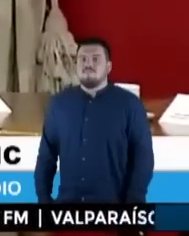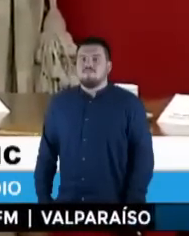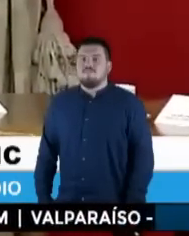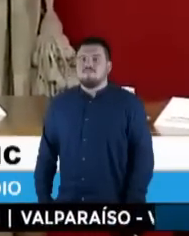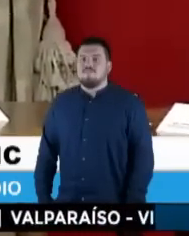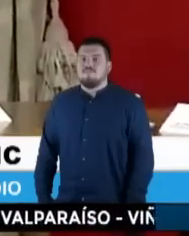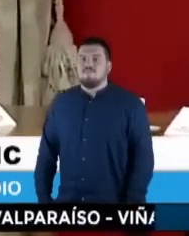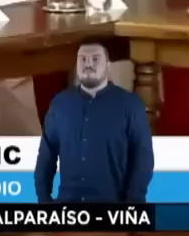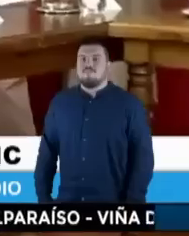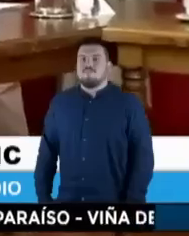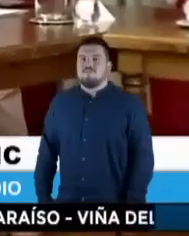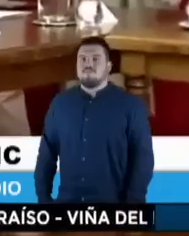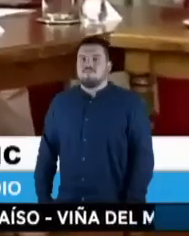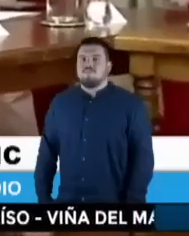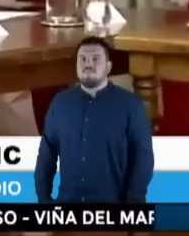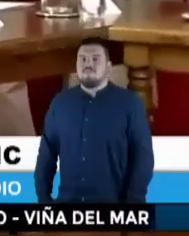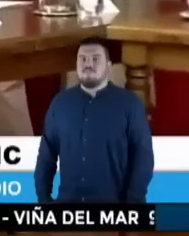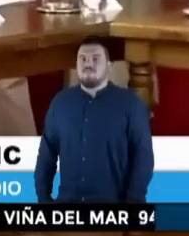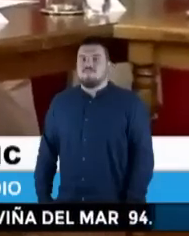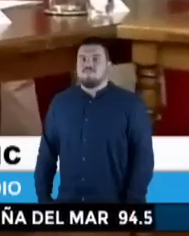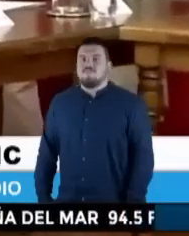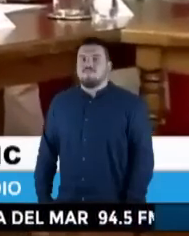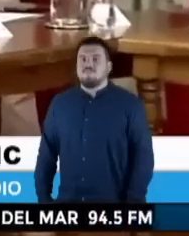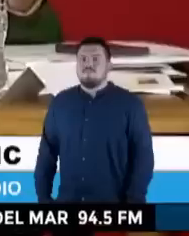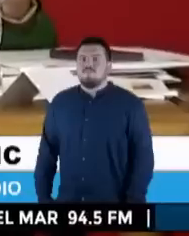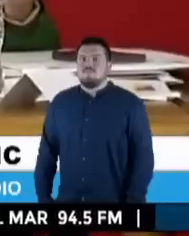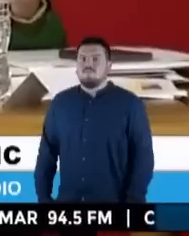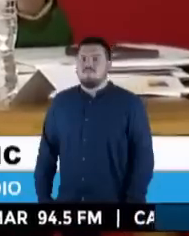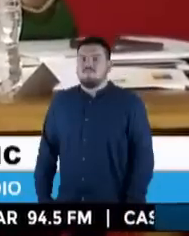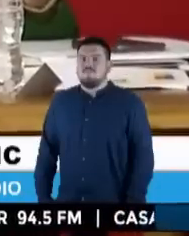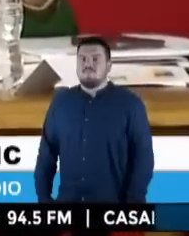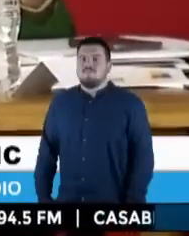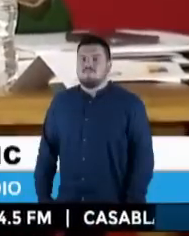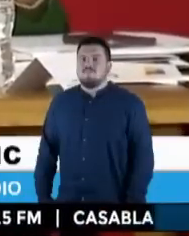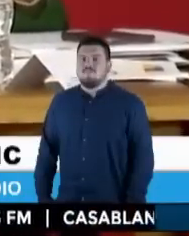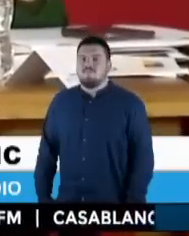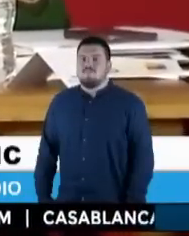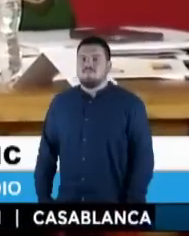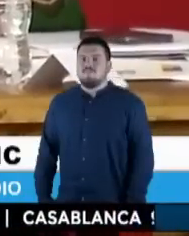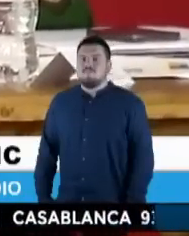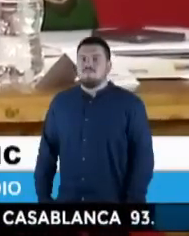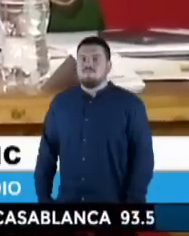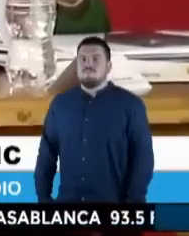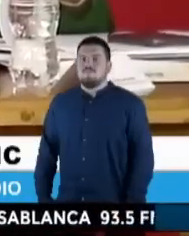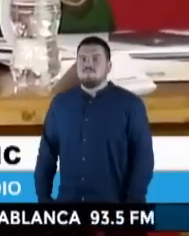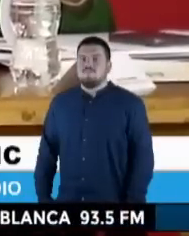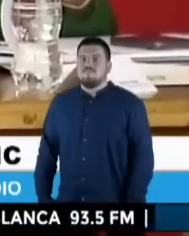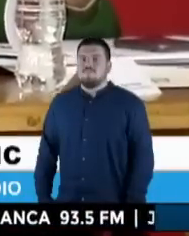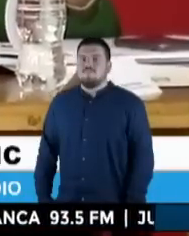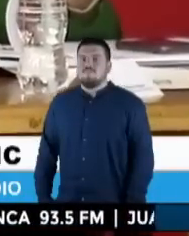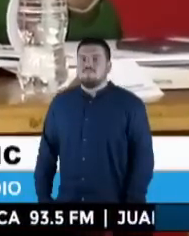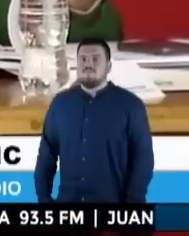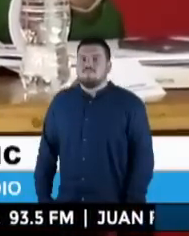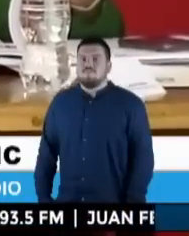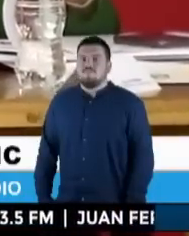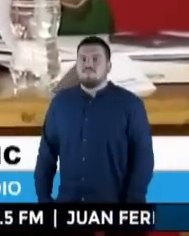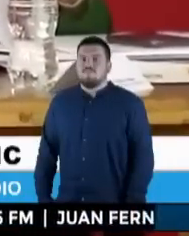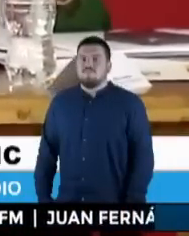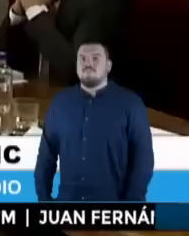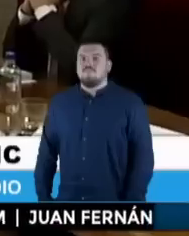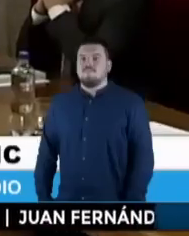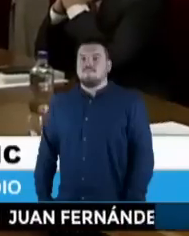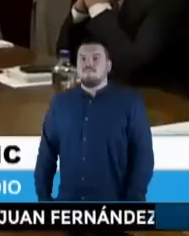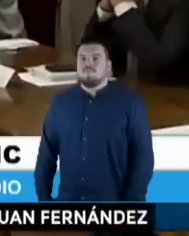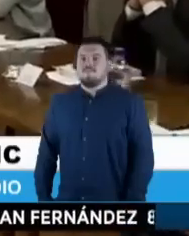decir está la mayor desigualdad. En este sentido, en la Democracia Cristiana, el diputado Héctor Barría hizo un llamado al gobierno